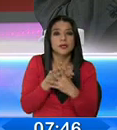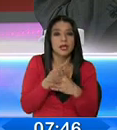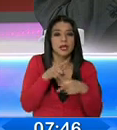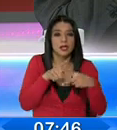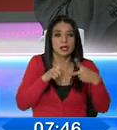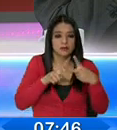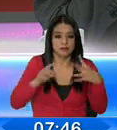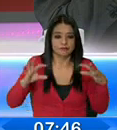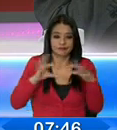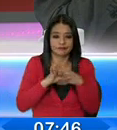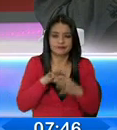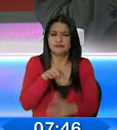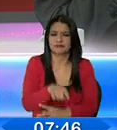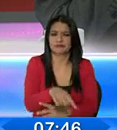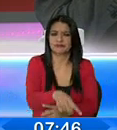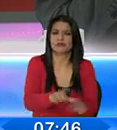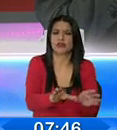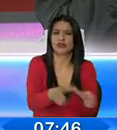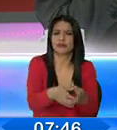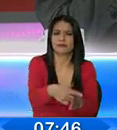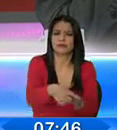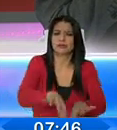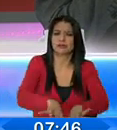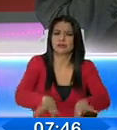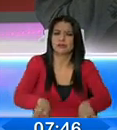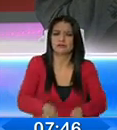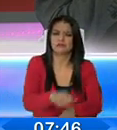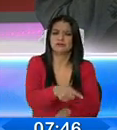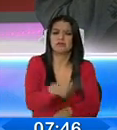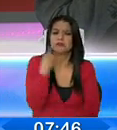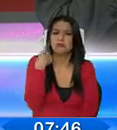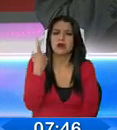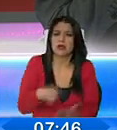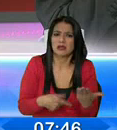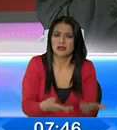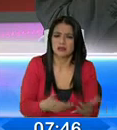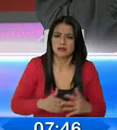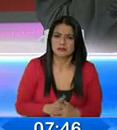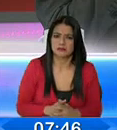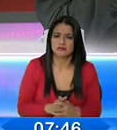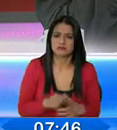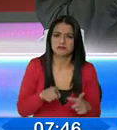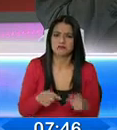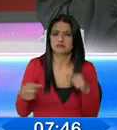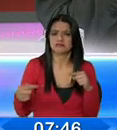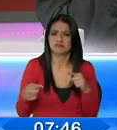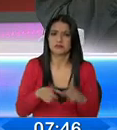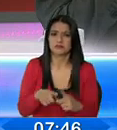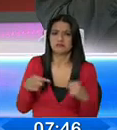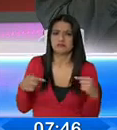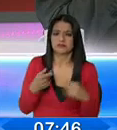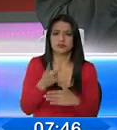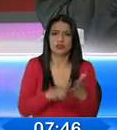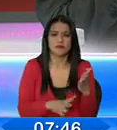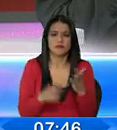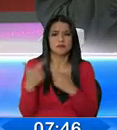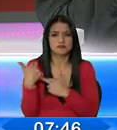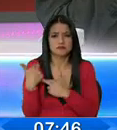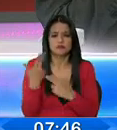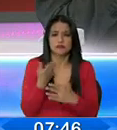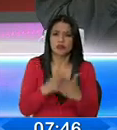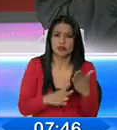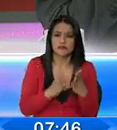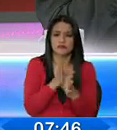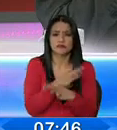Entonces, no es necesario generar confrontaciones, dobles competencias. Todo lo